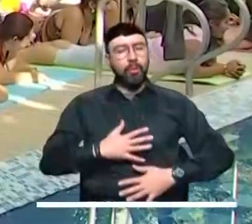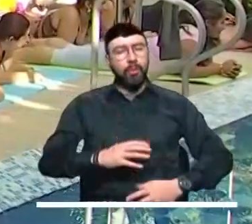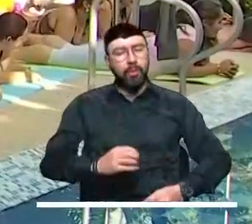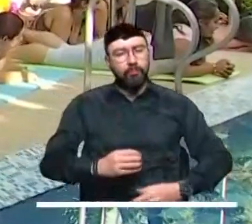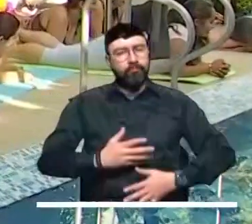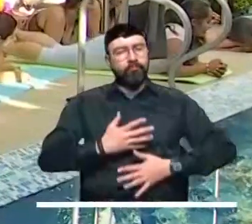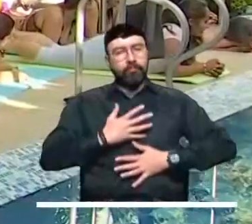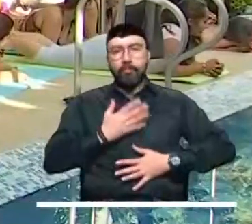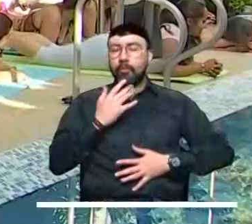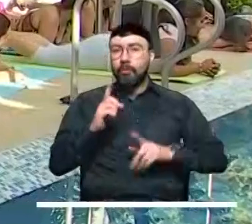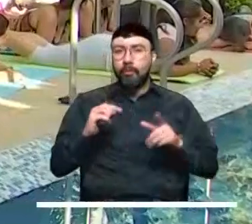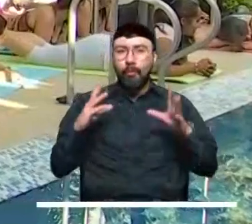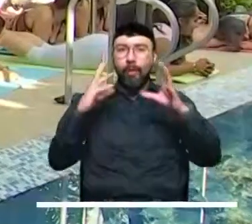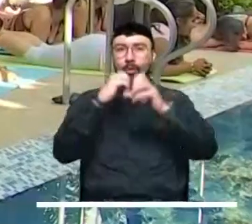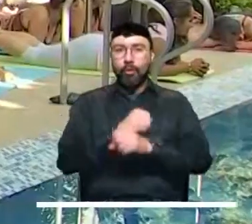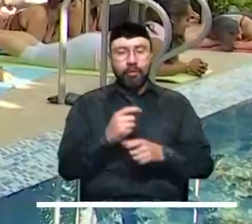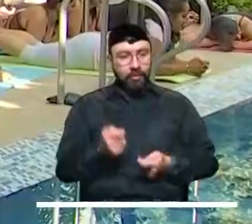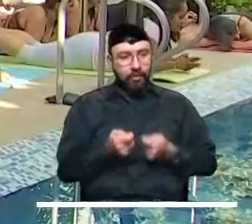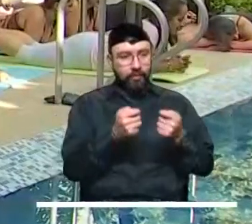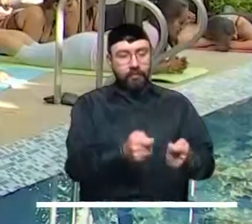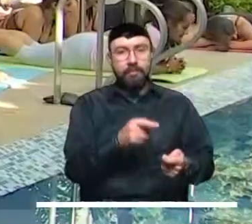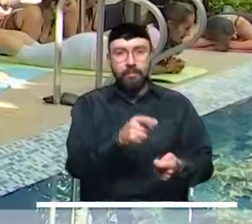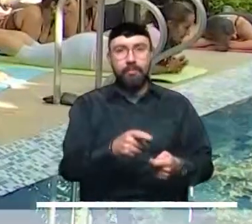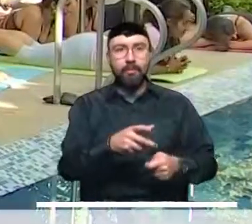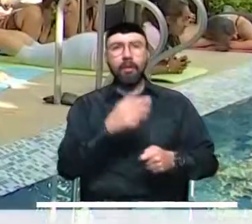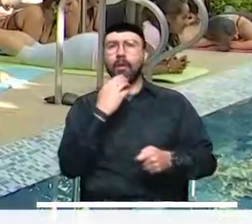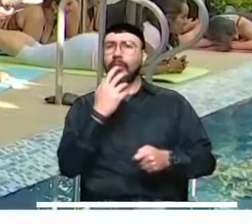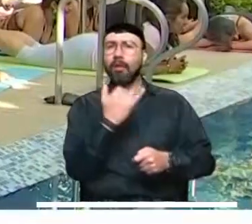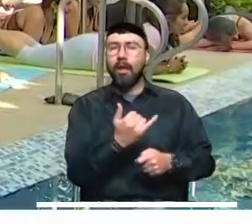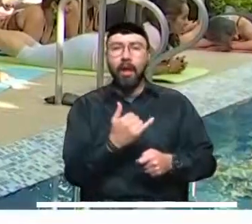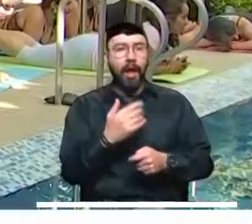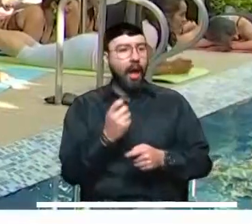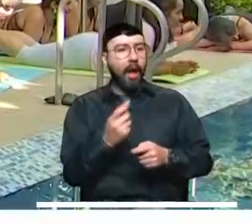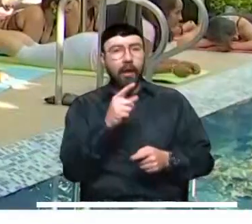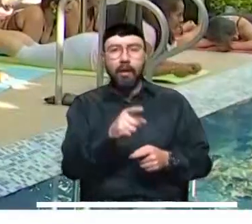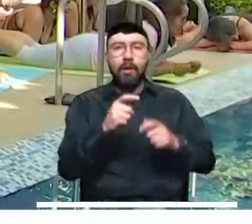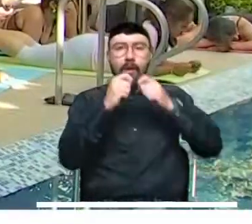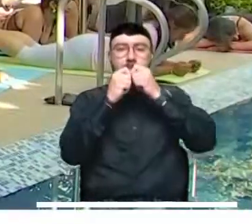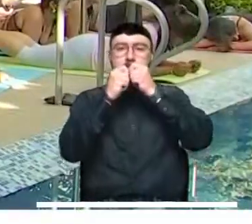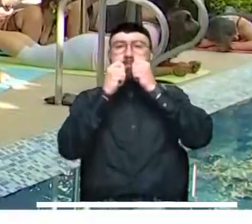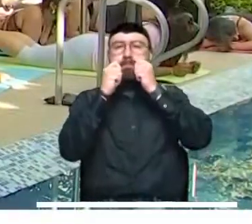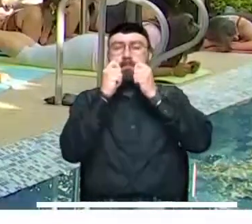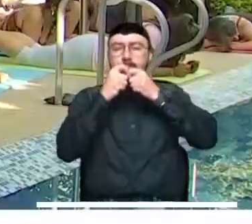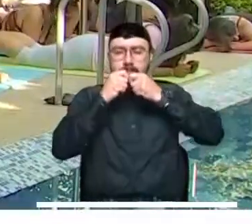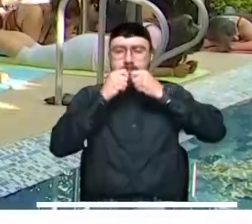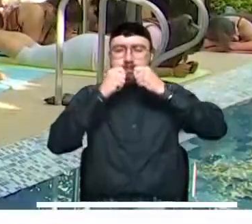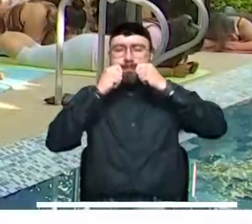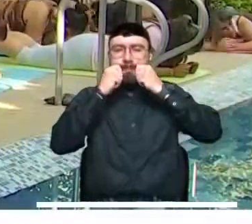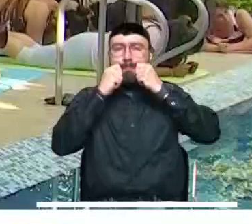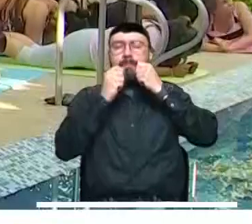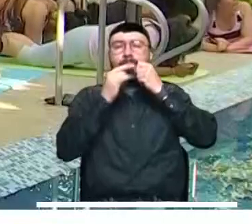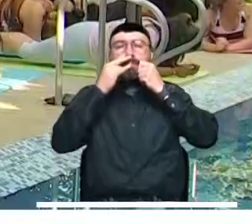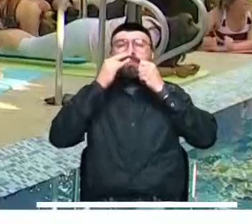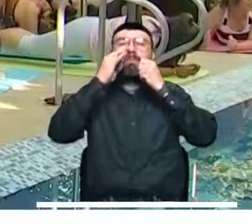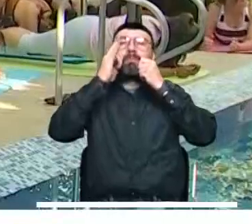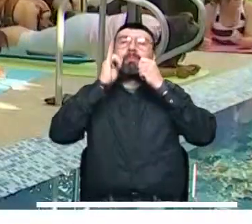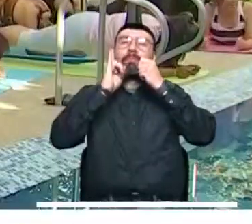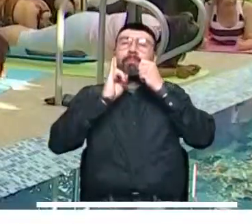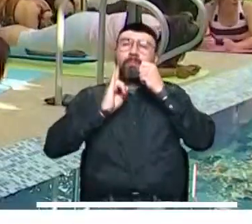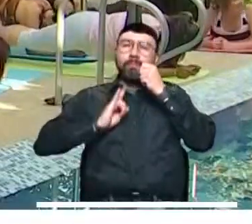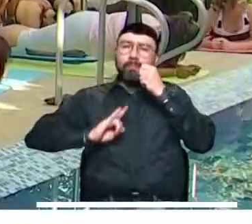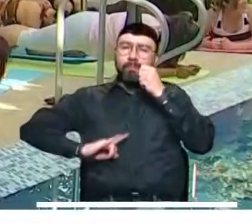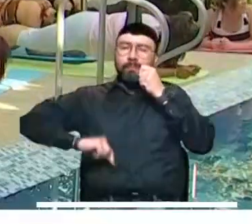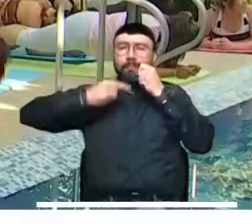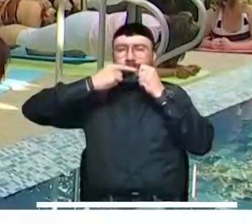entrega un elemento como el micropore para que se lo coloquen en la boca y respiren por la nariz, porque la nariz es